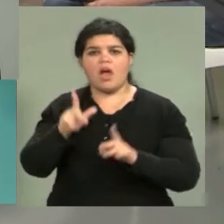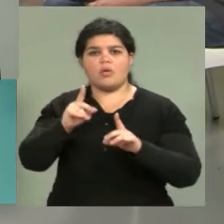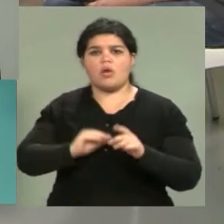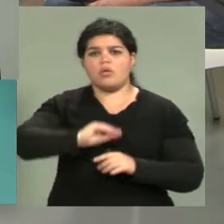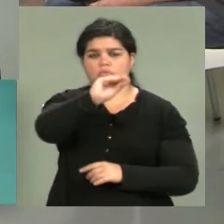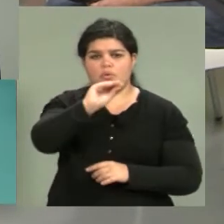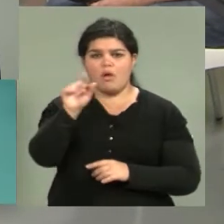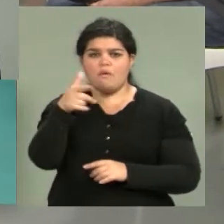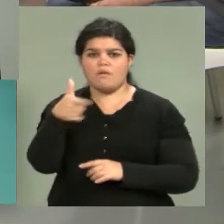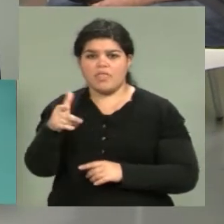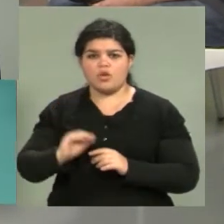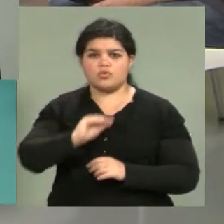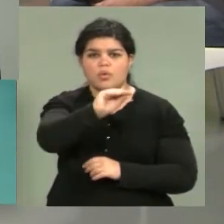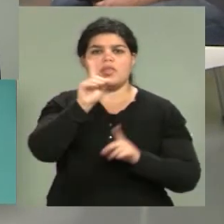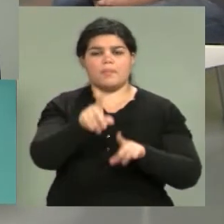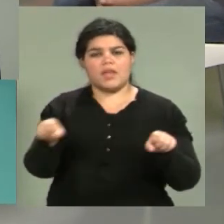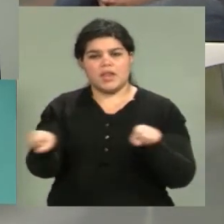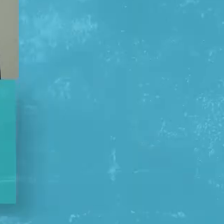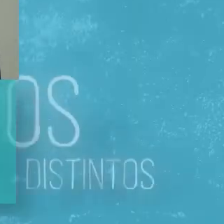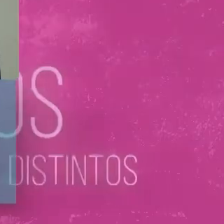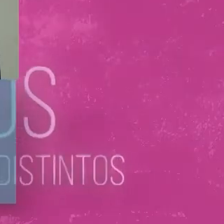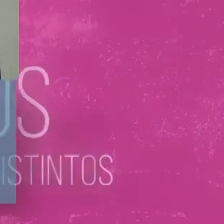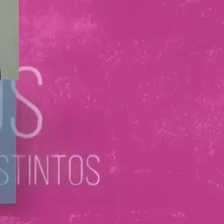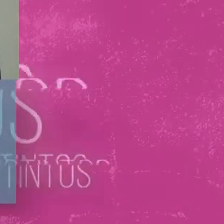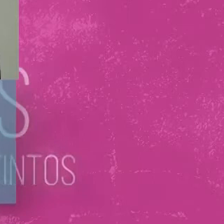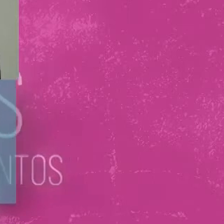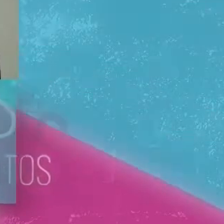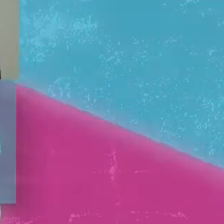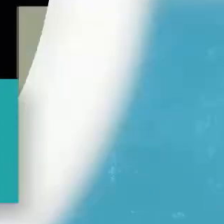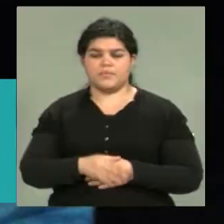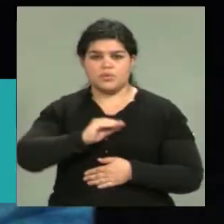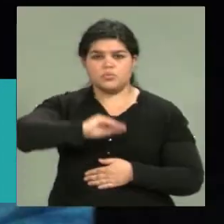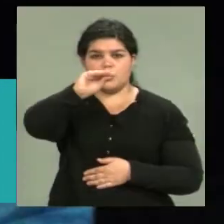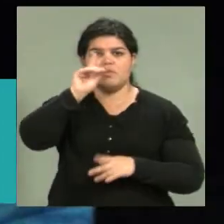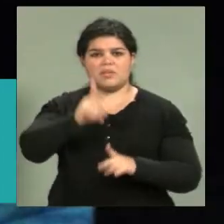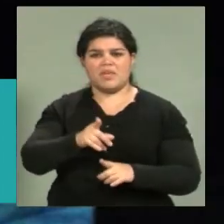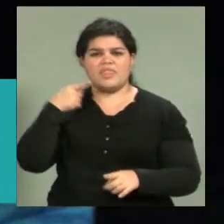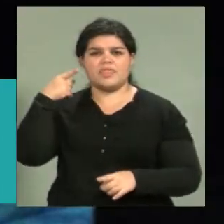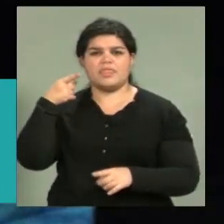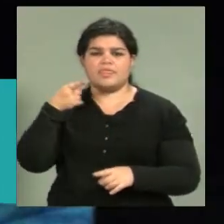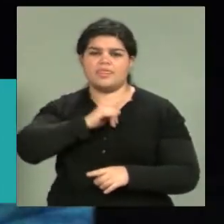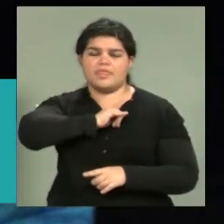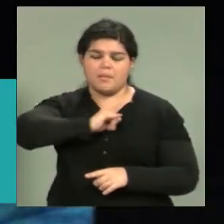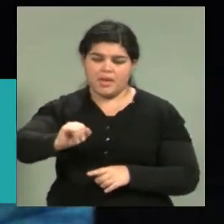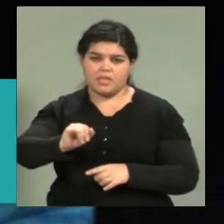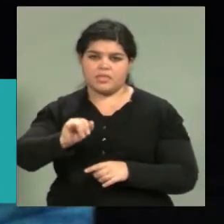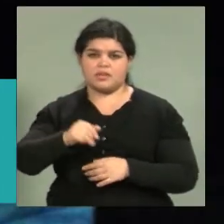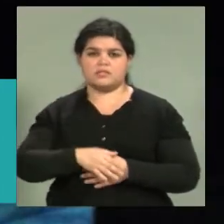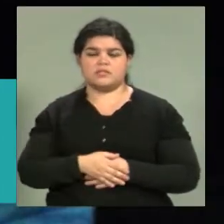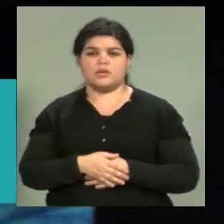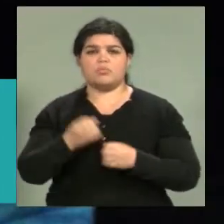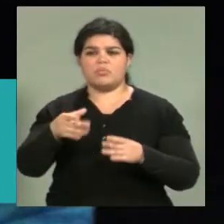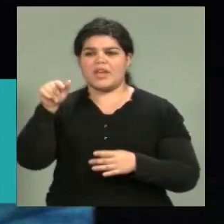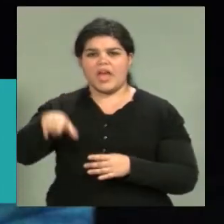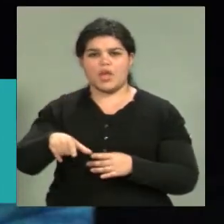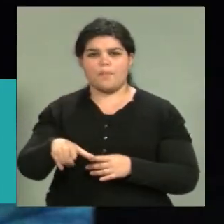de comunicación, estuvo en internet. Nosotros tuvimos que hacer demandas justamente porque violaron la